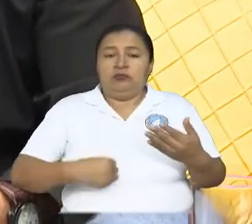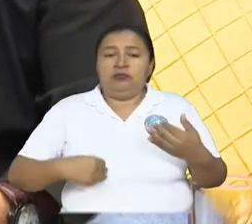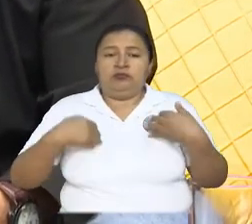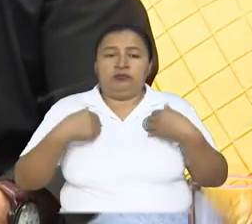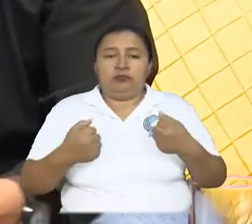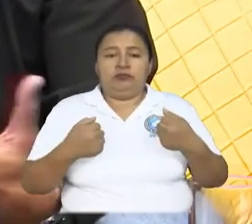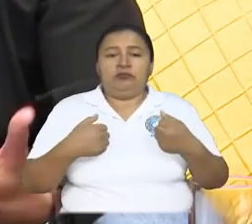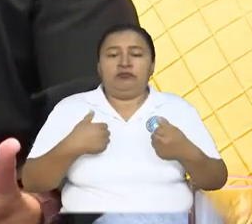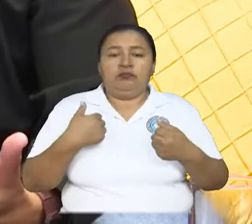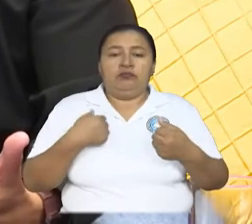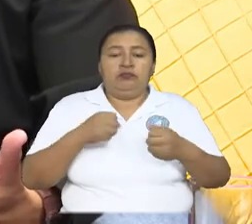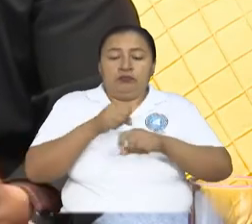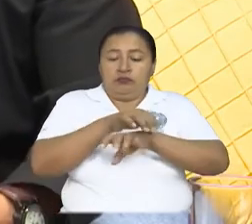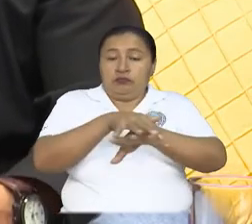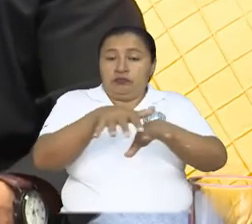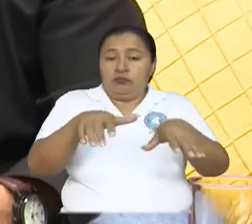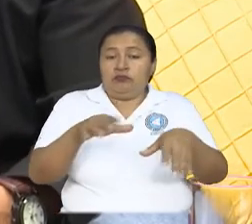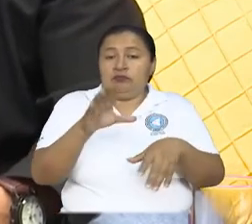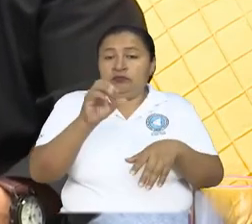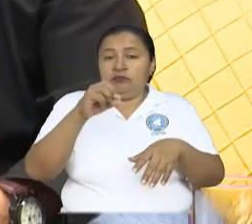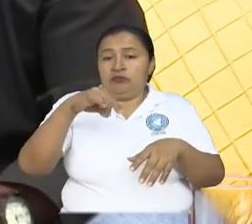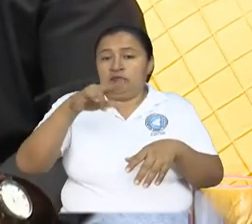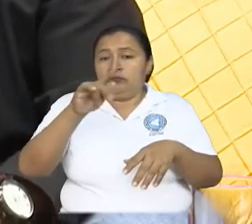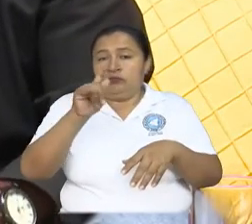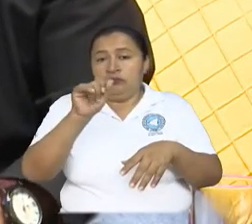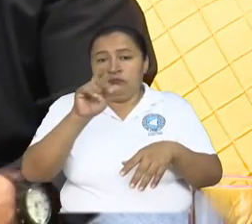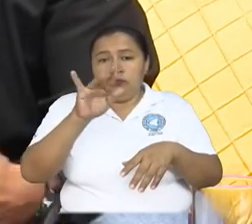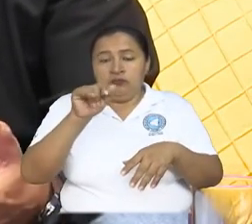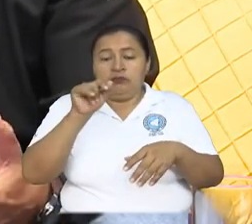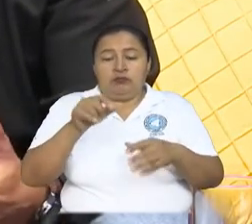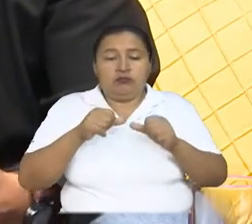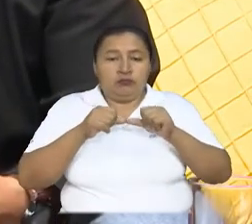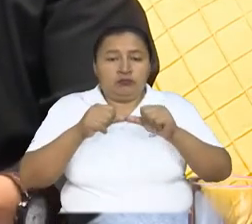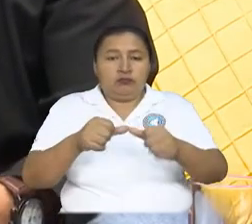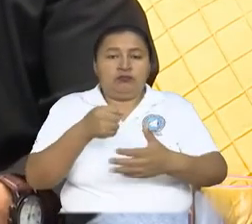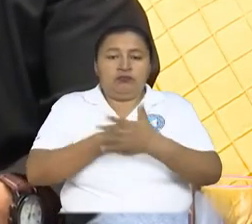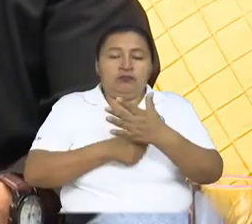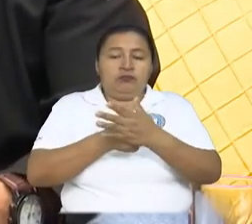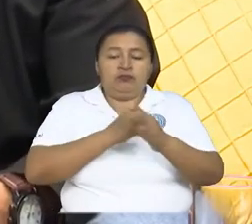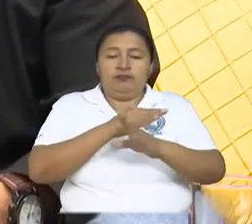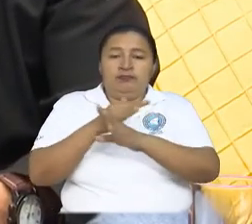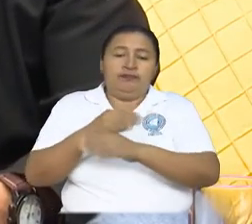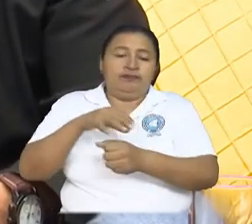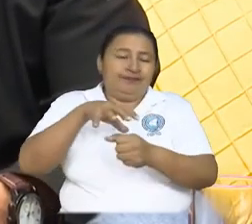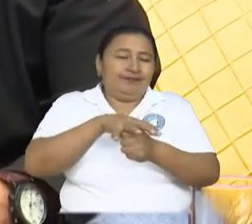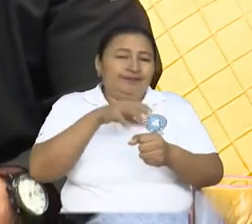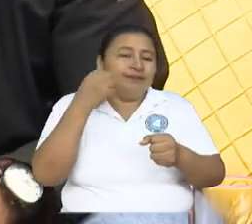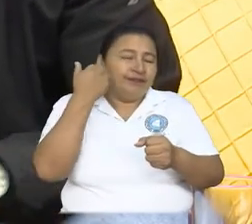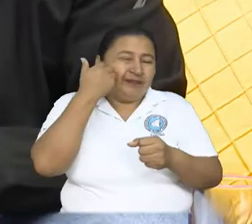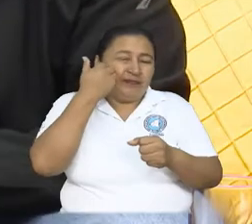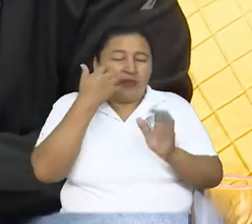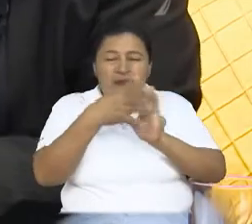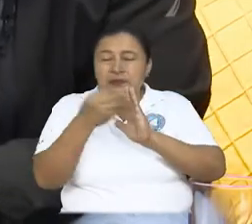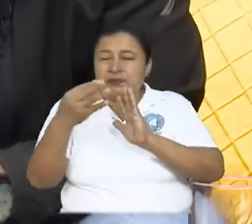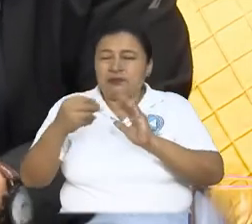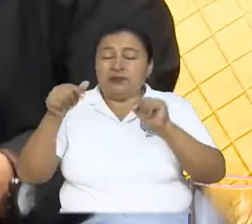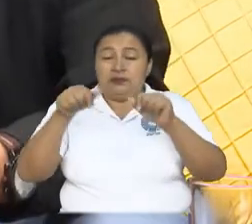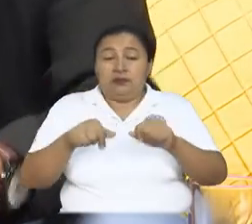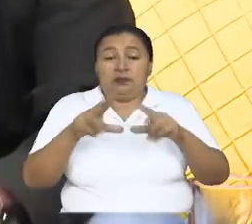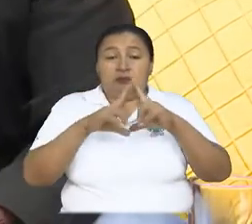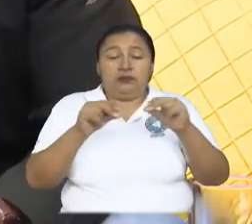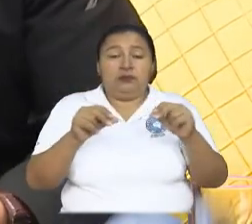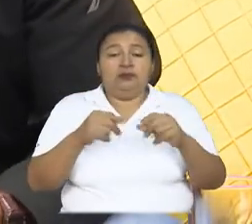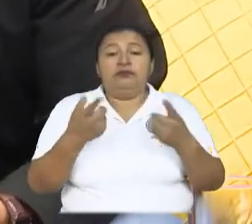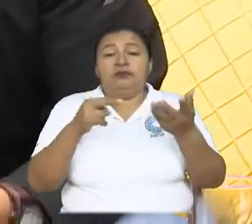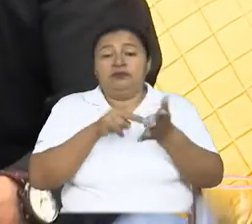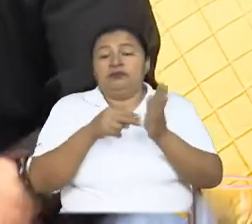la red comunitaria para seguir enfrentando las situaciones epidémicas del país y eso